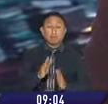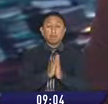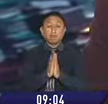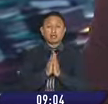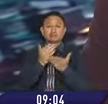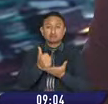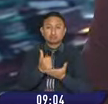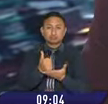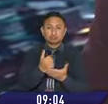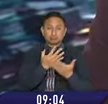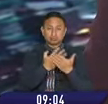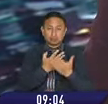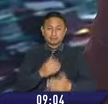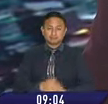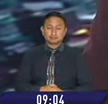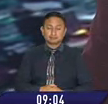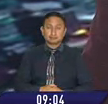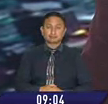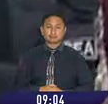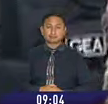beneficios penitenciarios.